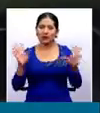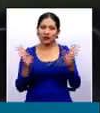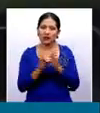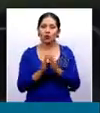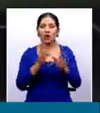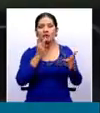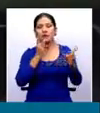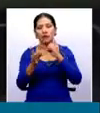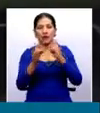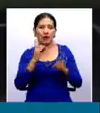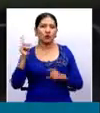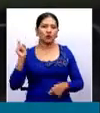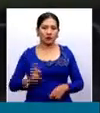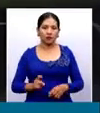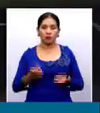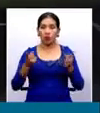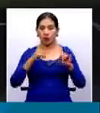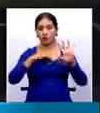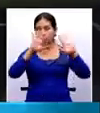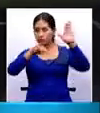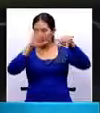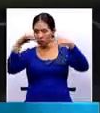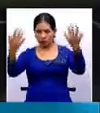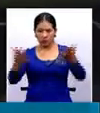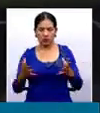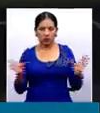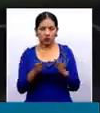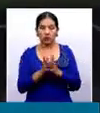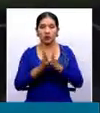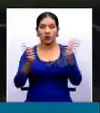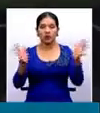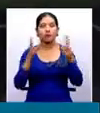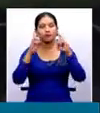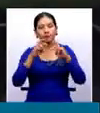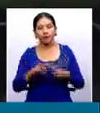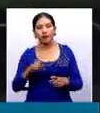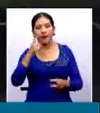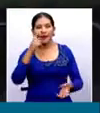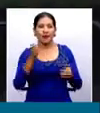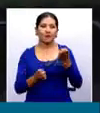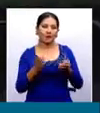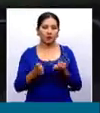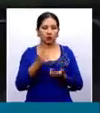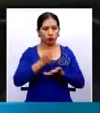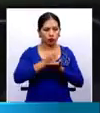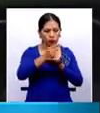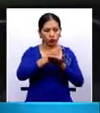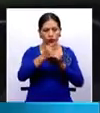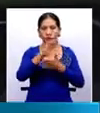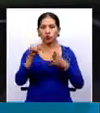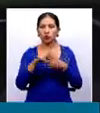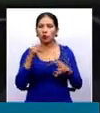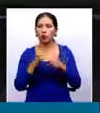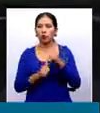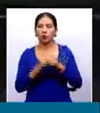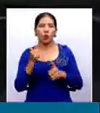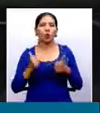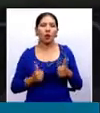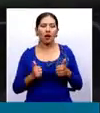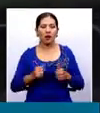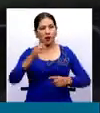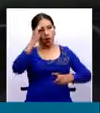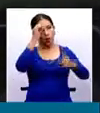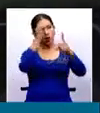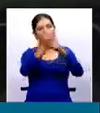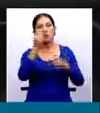En un ampliado es donde se hace el análisis, la evaluación, ahí es donde se discute la problemática, se plantea objetivos,